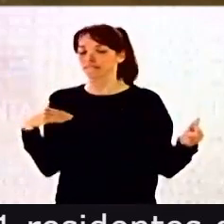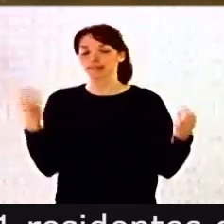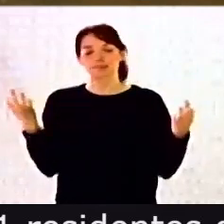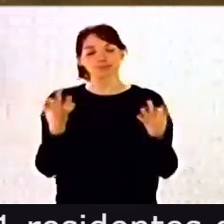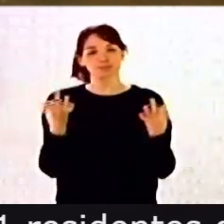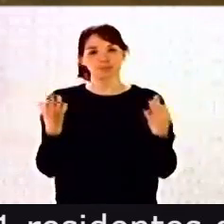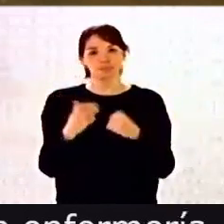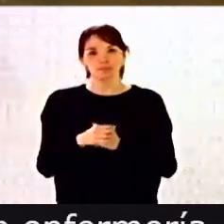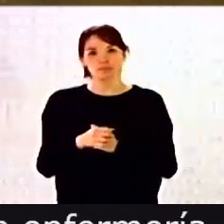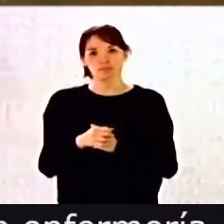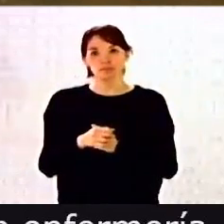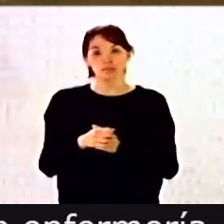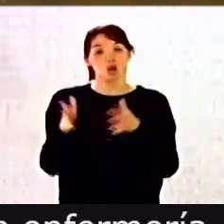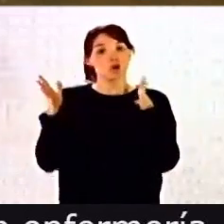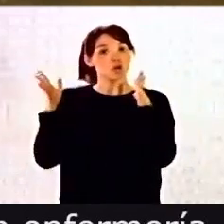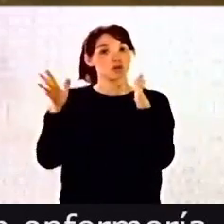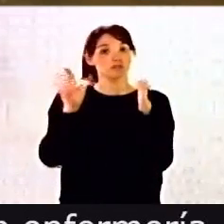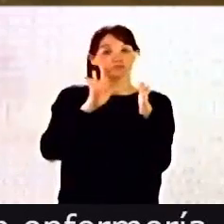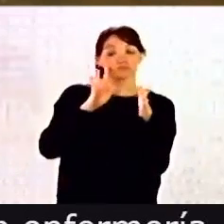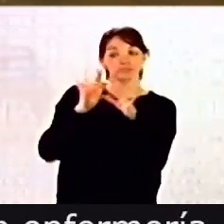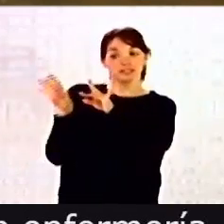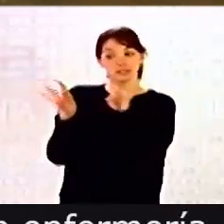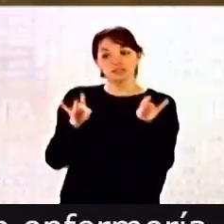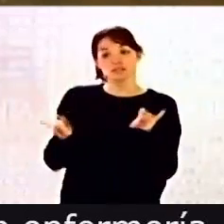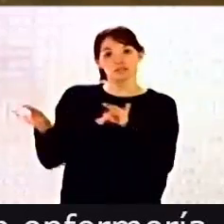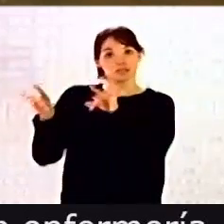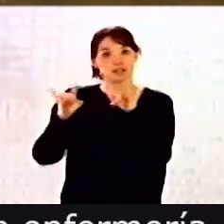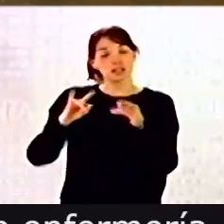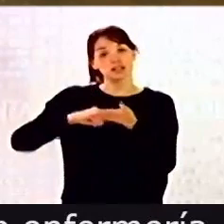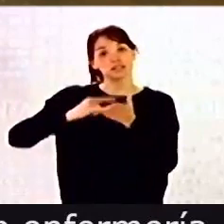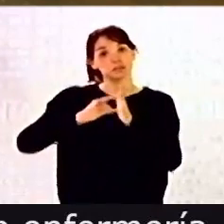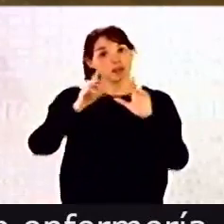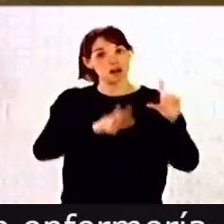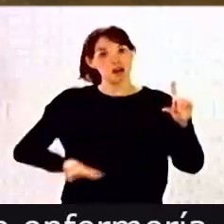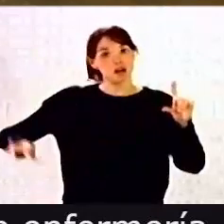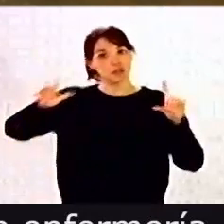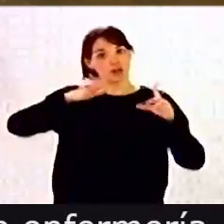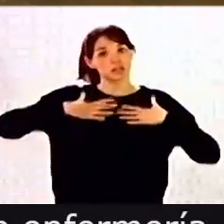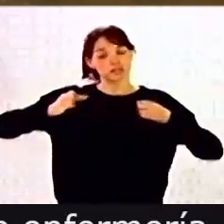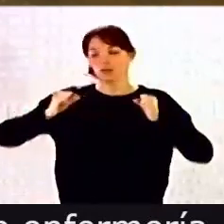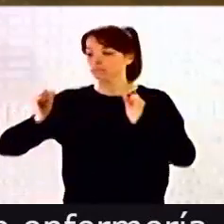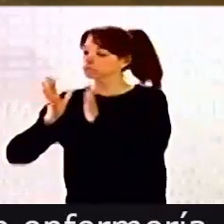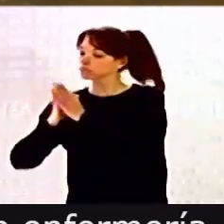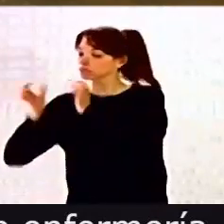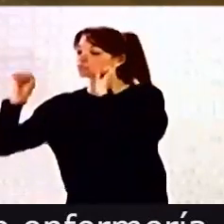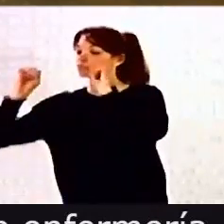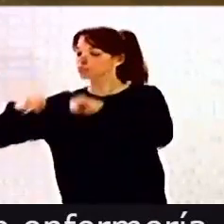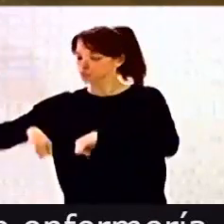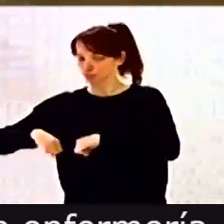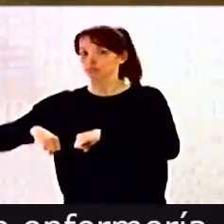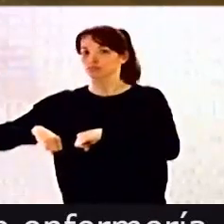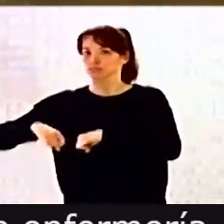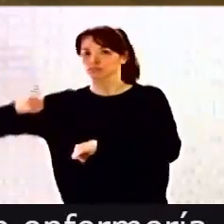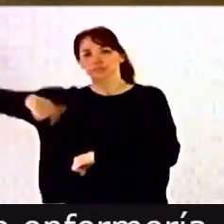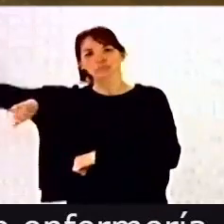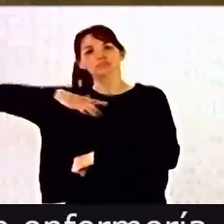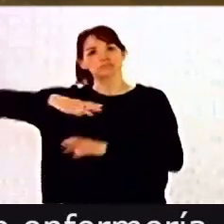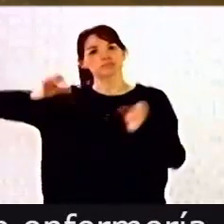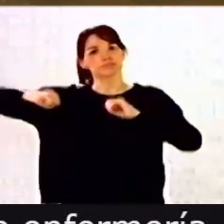que en el Consejo Interterritorial del Sistema Nacional de Salud hemos adoptado el acuerdo, y así